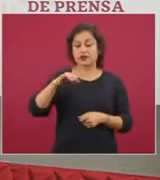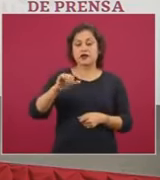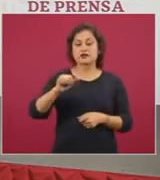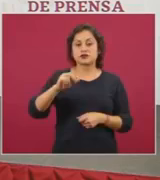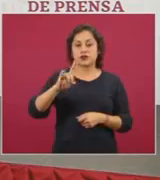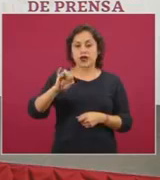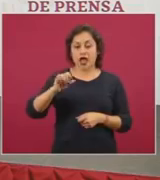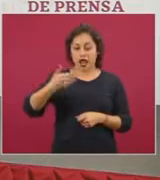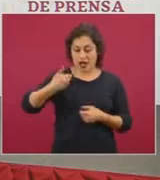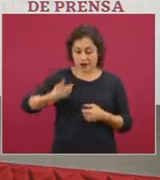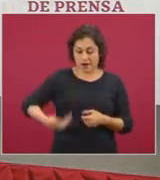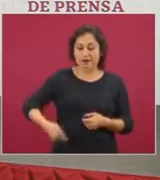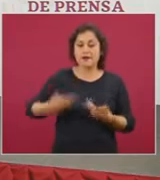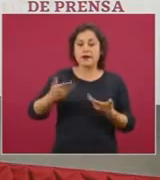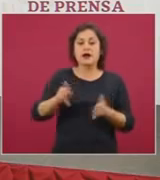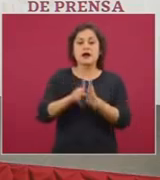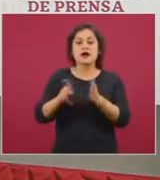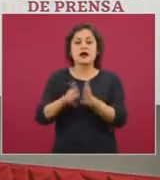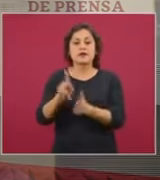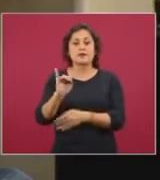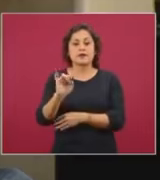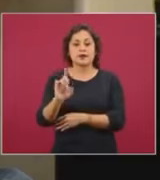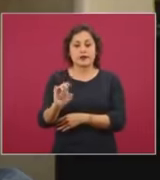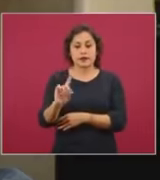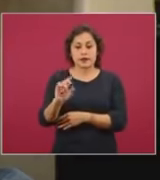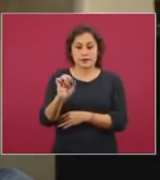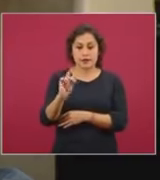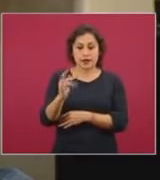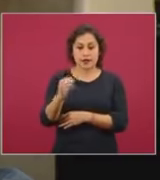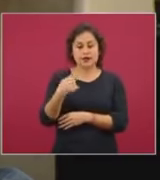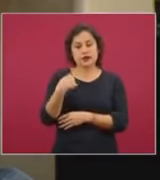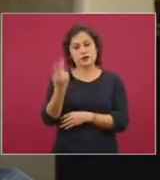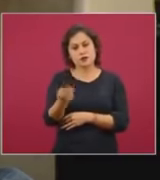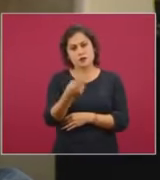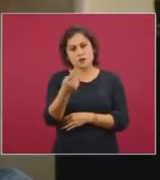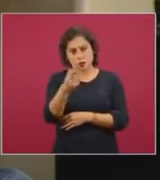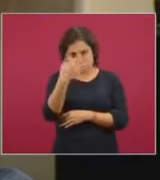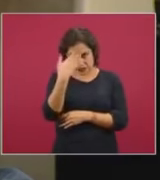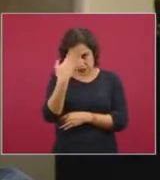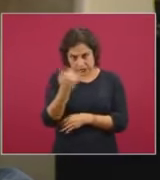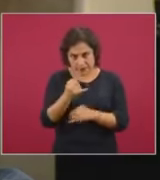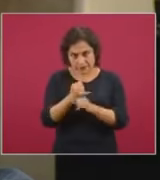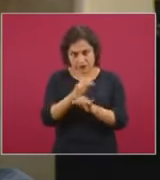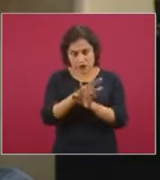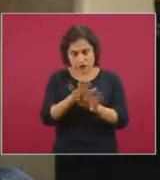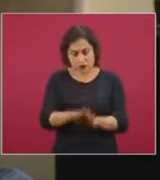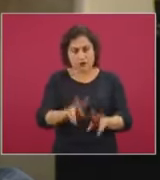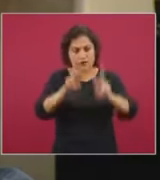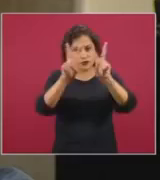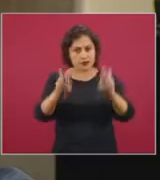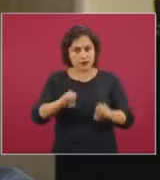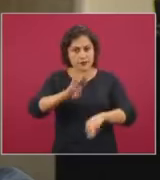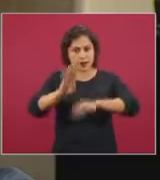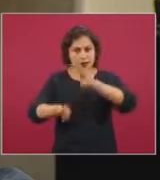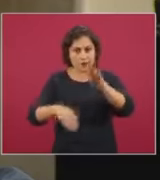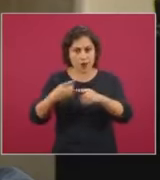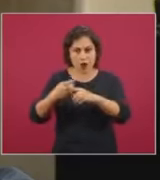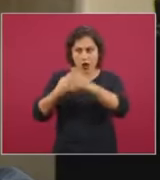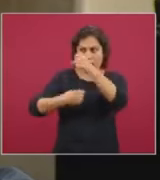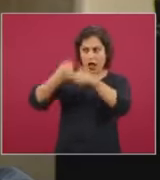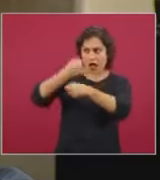Página. Le preguntaría si tienen datos de cuál fue el exceso de mortalidad en años